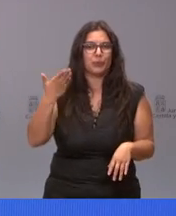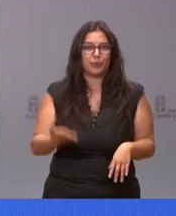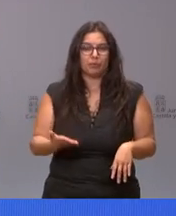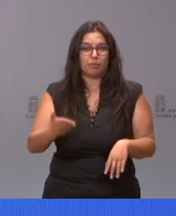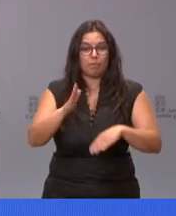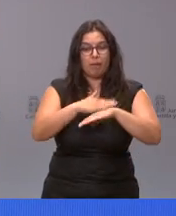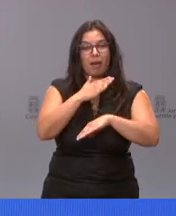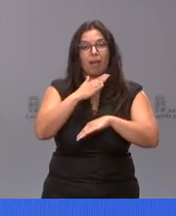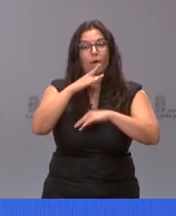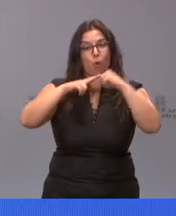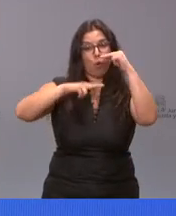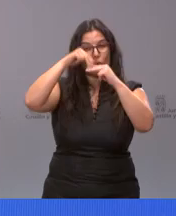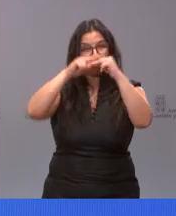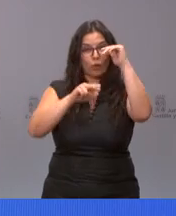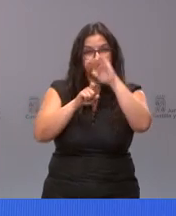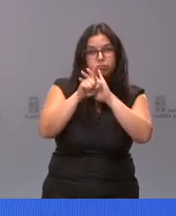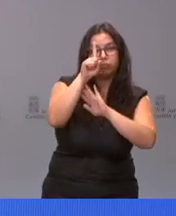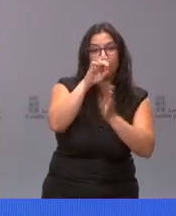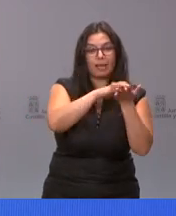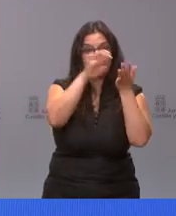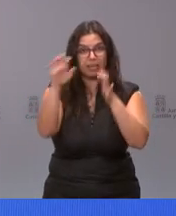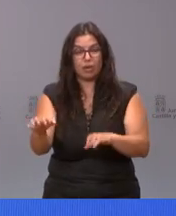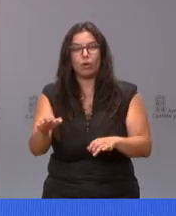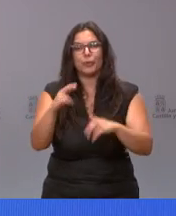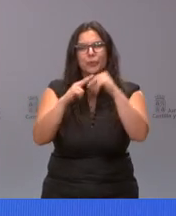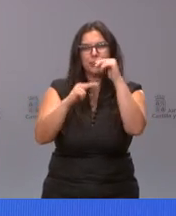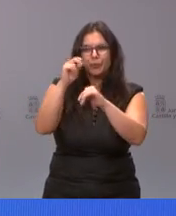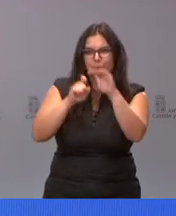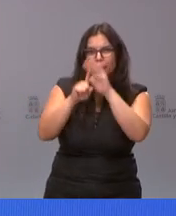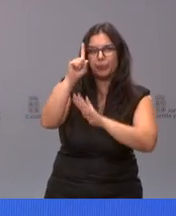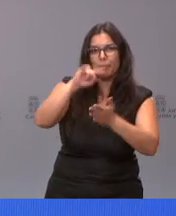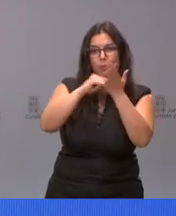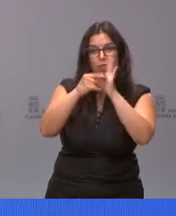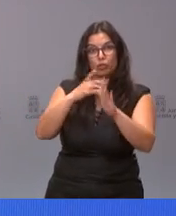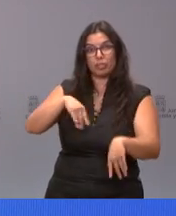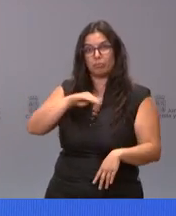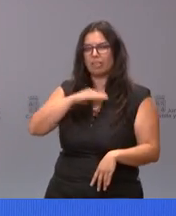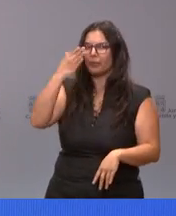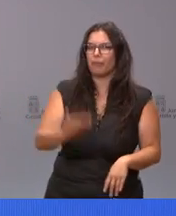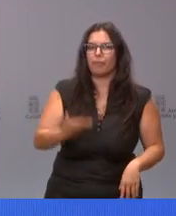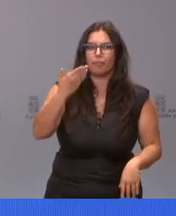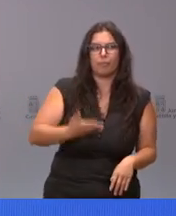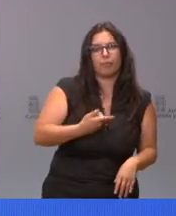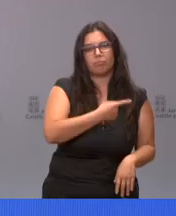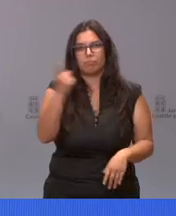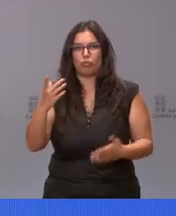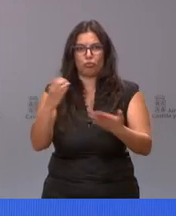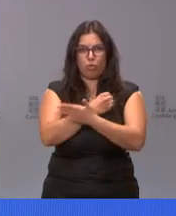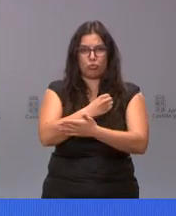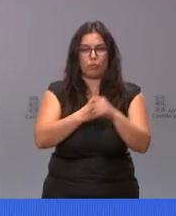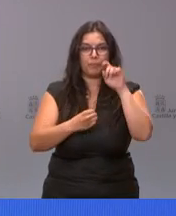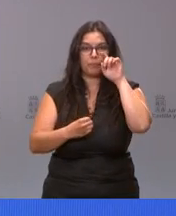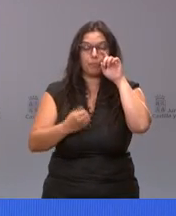la construcción de nuestra comunidad autónoma, en la construcción del proyecto de España, es imprescindible todo el mundo.